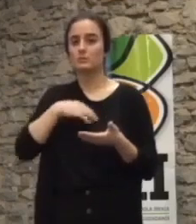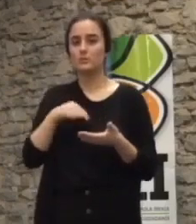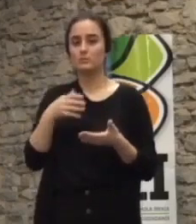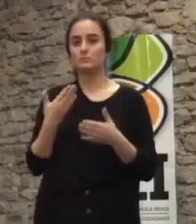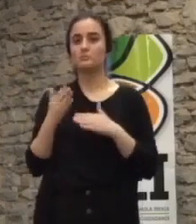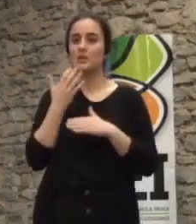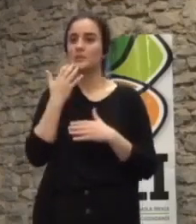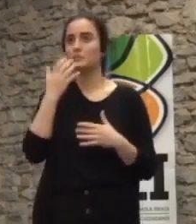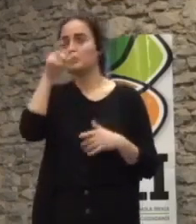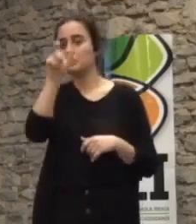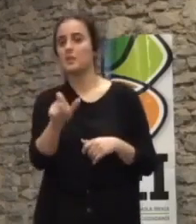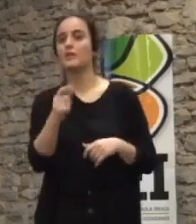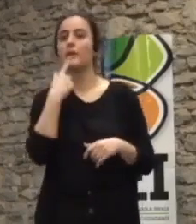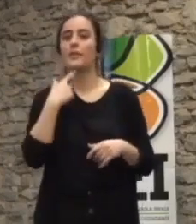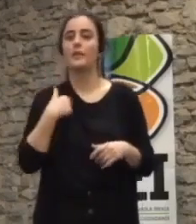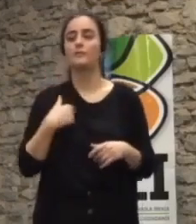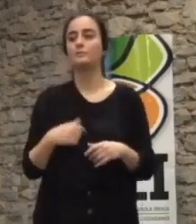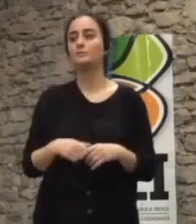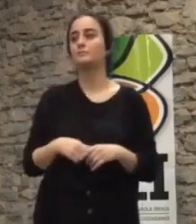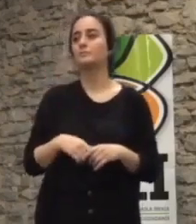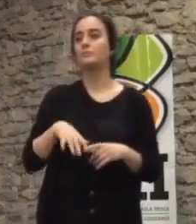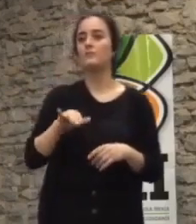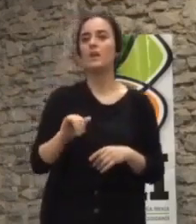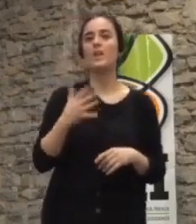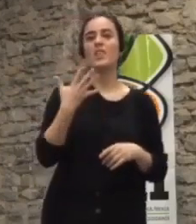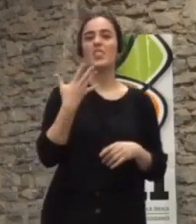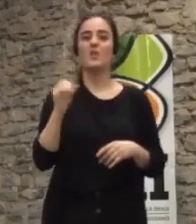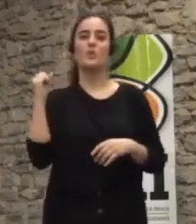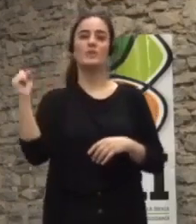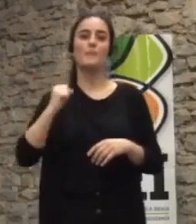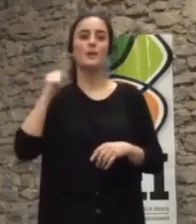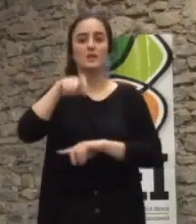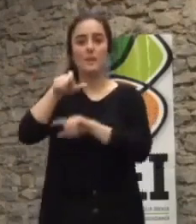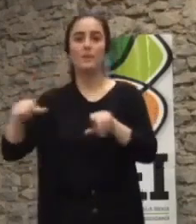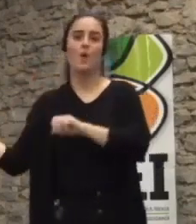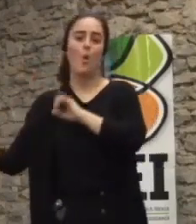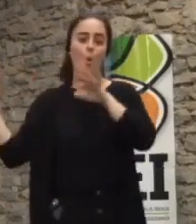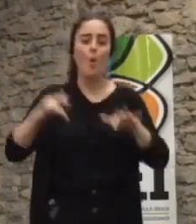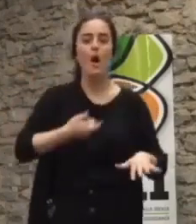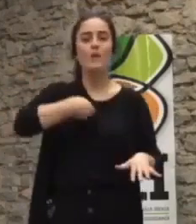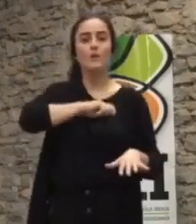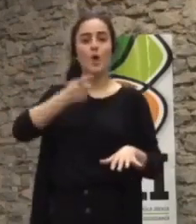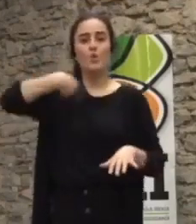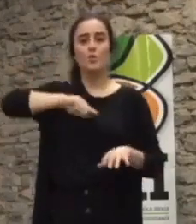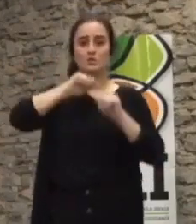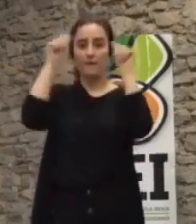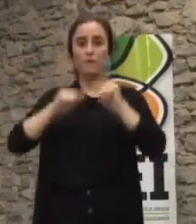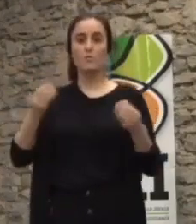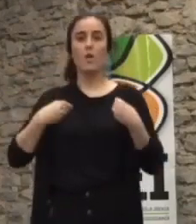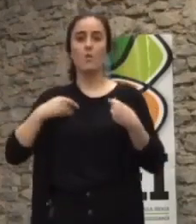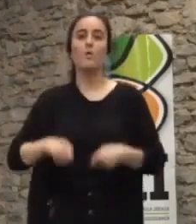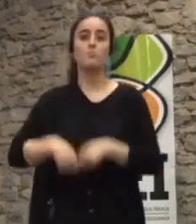nos presenta comentarios como «hay 50 millones de personas que van a llegar a España y van a destruir nuestro modelo de vida», nuestra